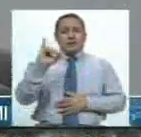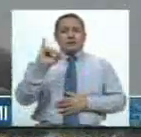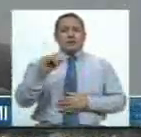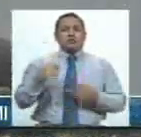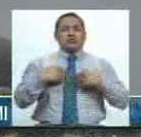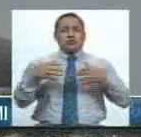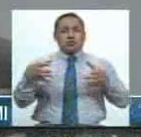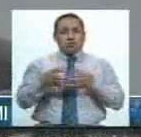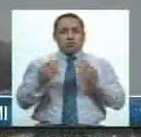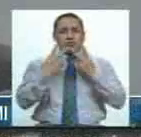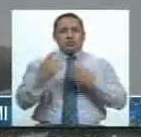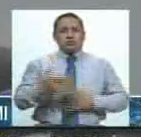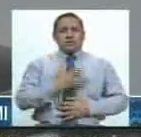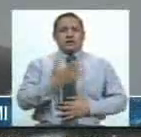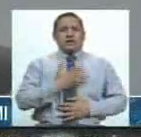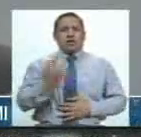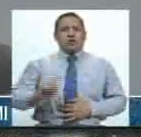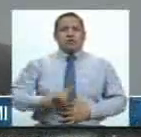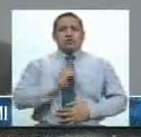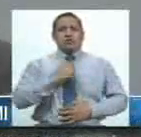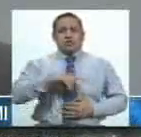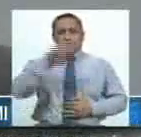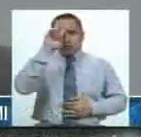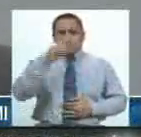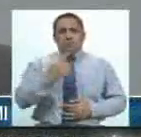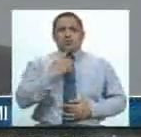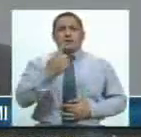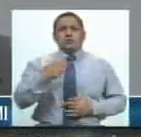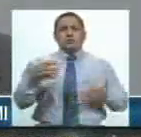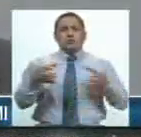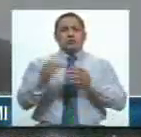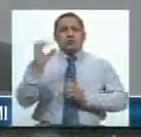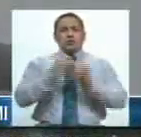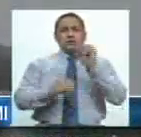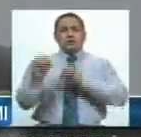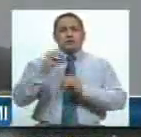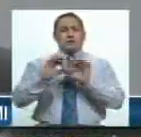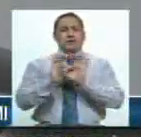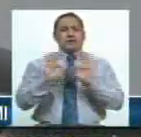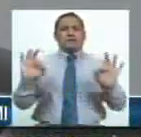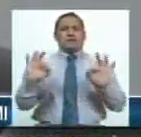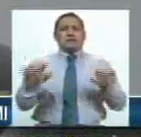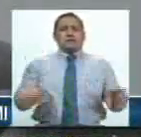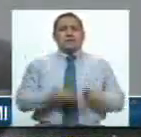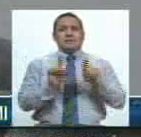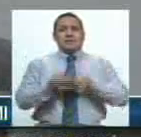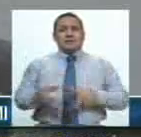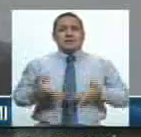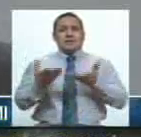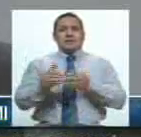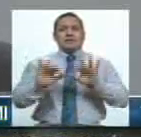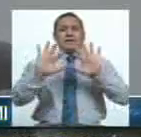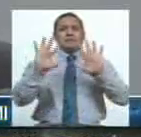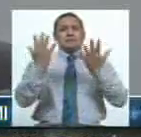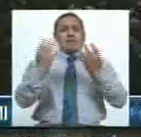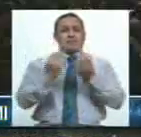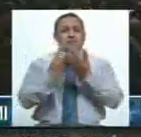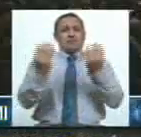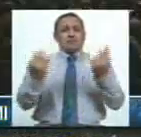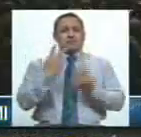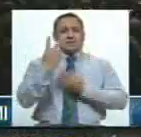Nosotros debemos sentirnos orgullosos como peruanos, porque ha sido una organización impecable. Hemos tenido más de 10.000 visitantes